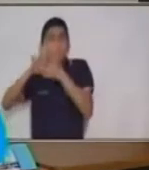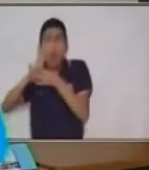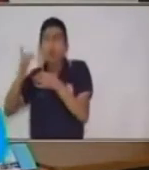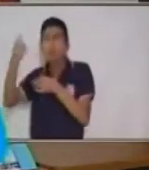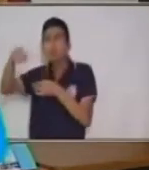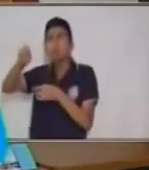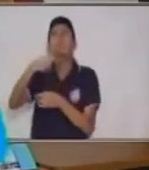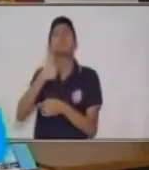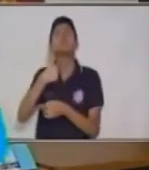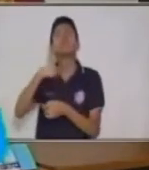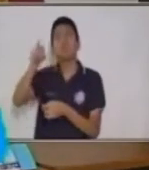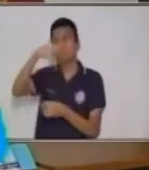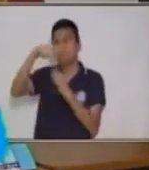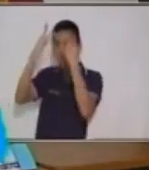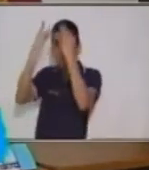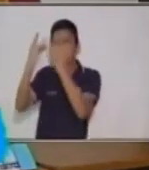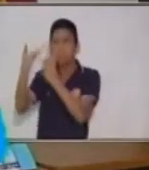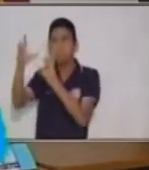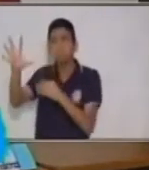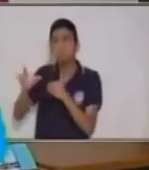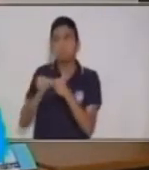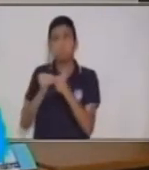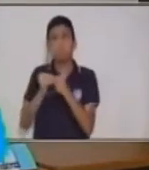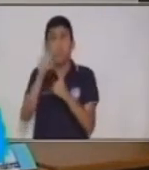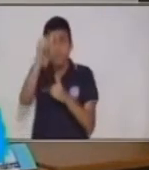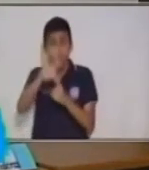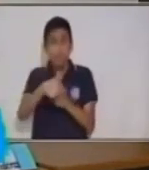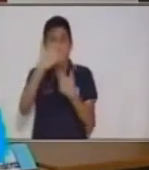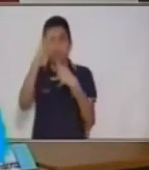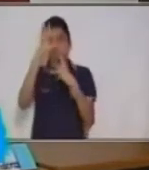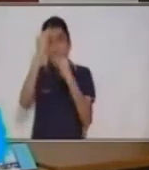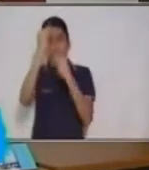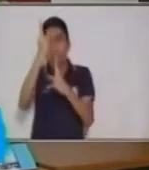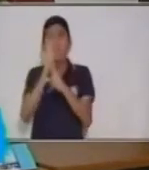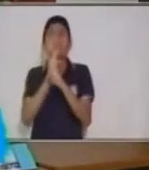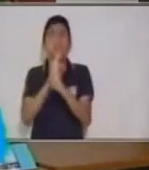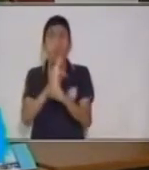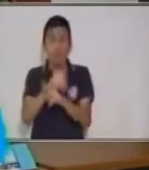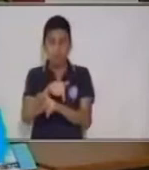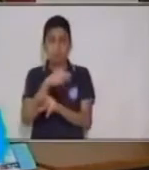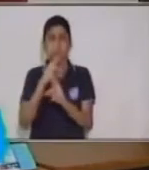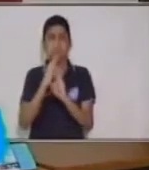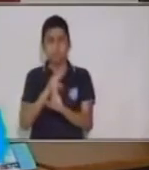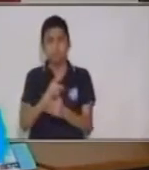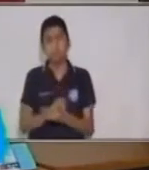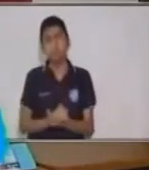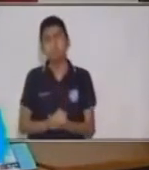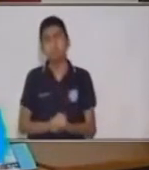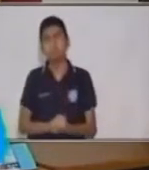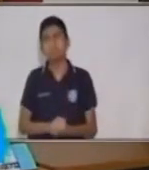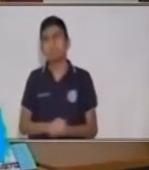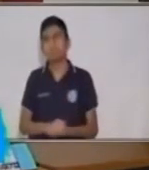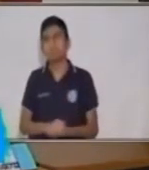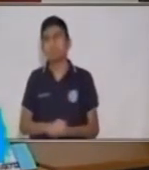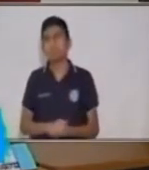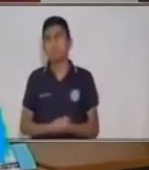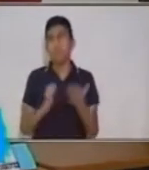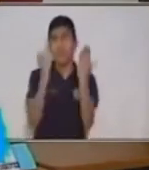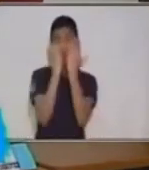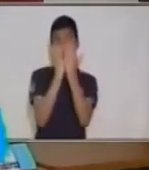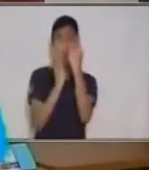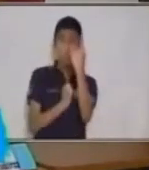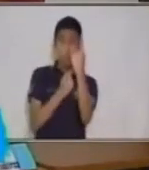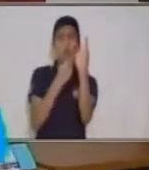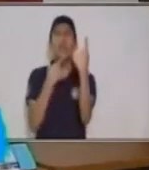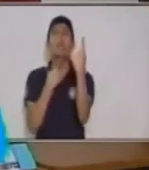anteriormente. Sí, así es. Y quiero mencionar los resultados. A ver, ¿cuáles son esos resultados? El estudiante número uno